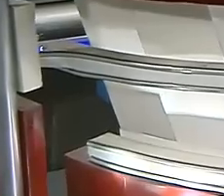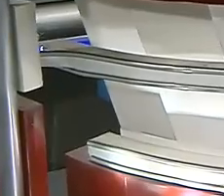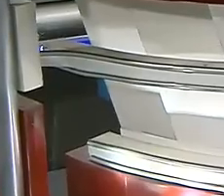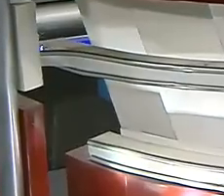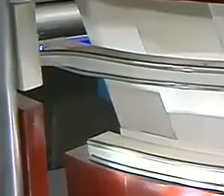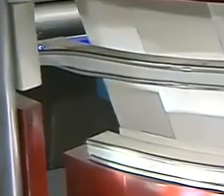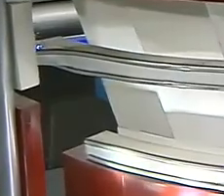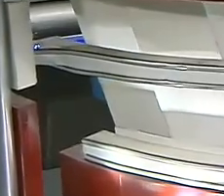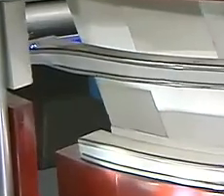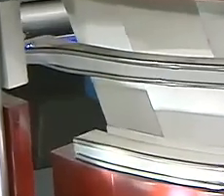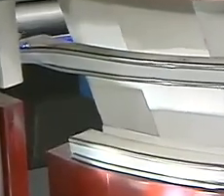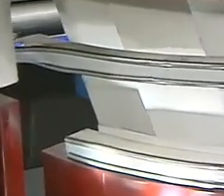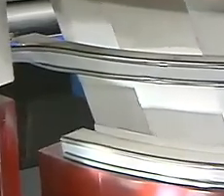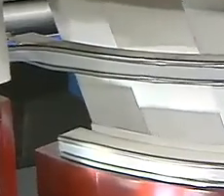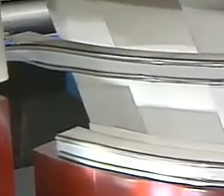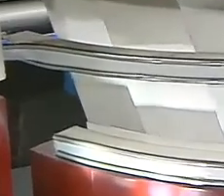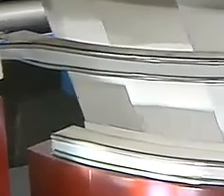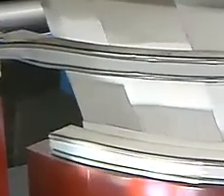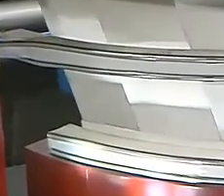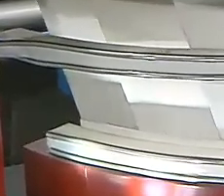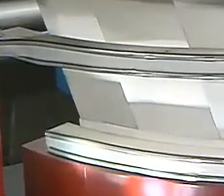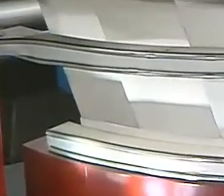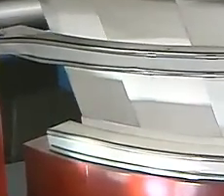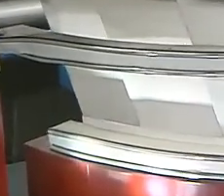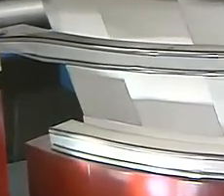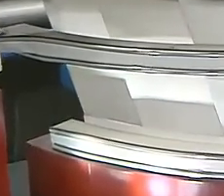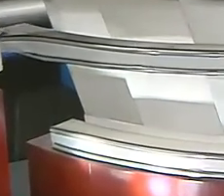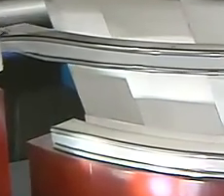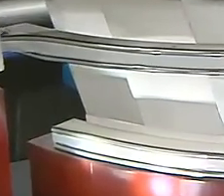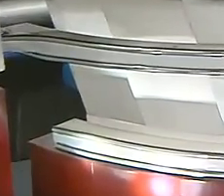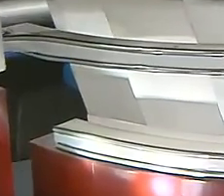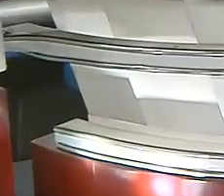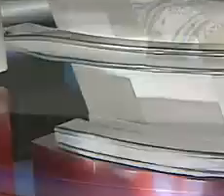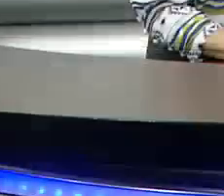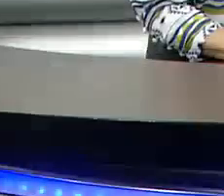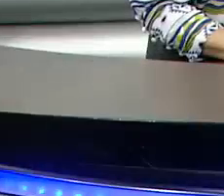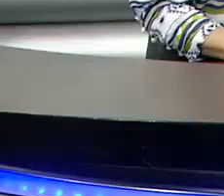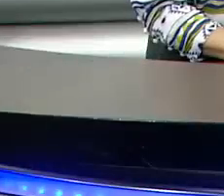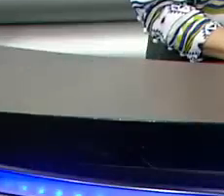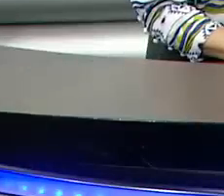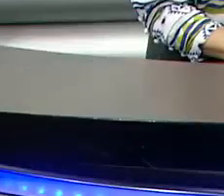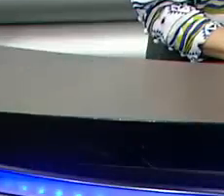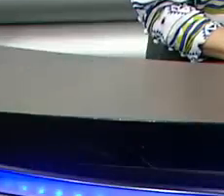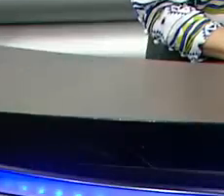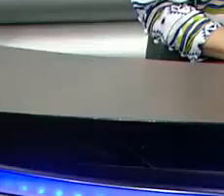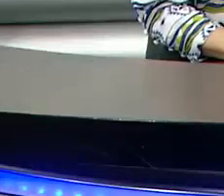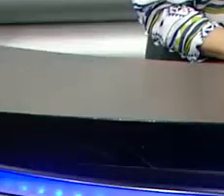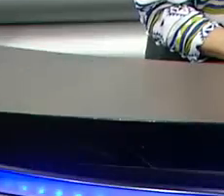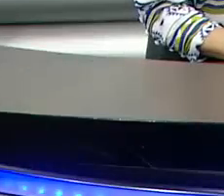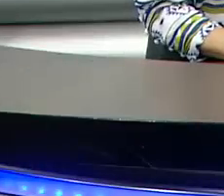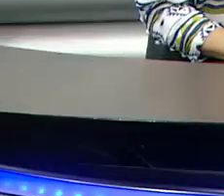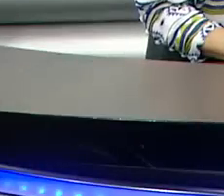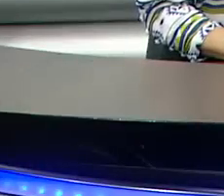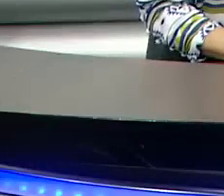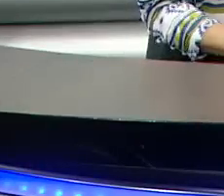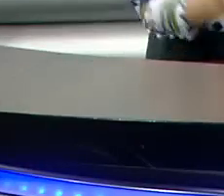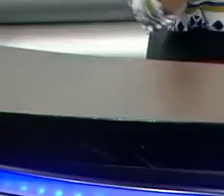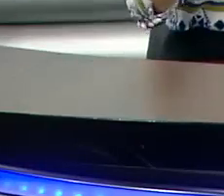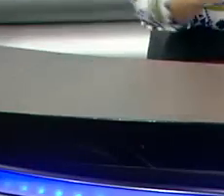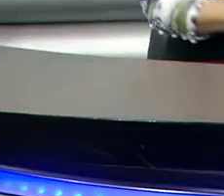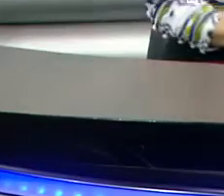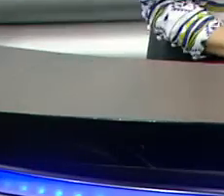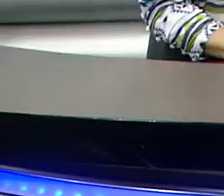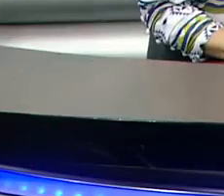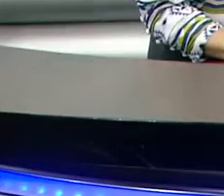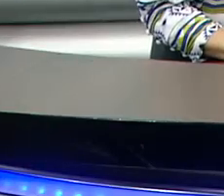Claro. Ah, bueno. Sí. Es tan souvenir que ya ni se lo ve. Oh, está por venir, pues. Está souvenir. Por venir. Souvenir. Claro, souvenir.